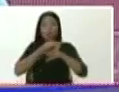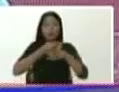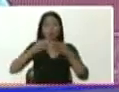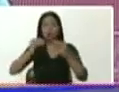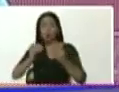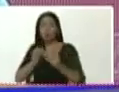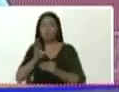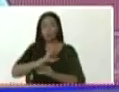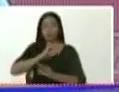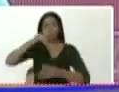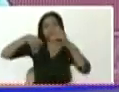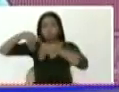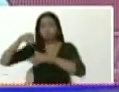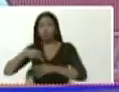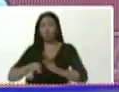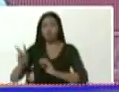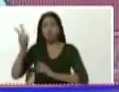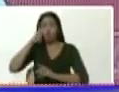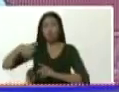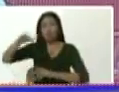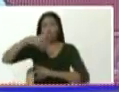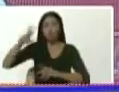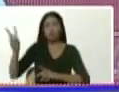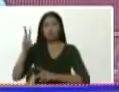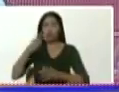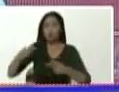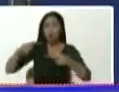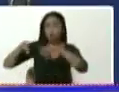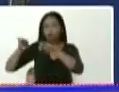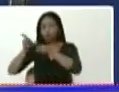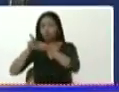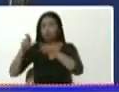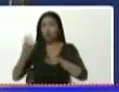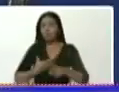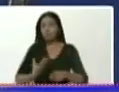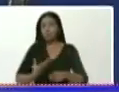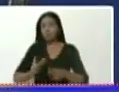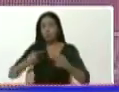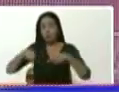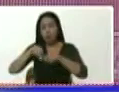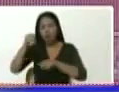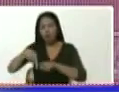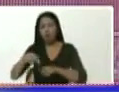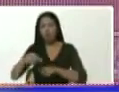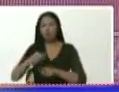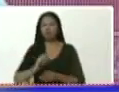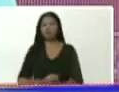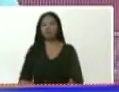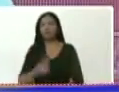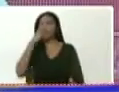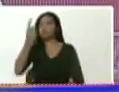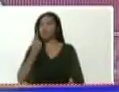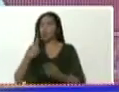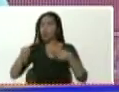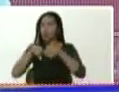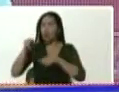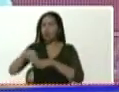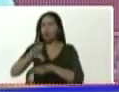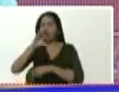Venezuela, con liderazgo, así como Gabriel aquí en el municipio, Zamora, aquí en